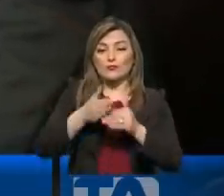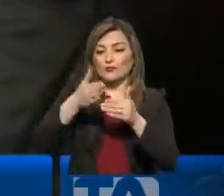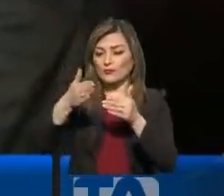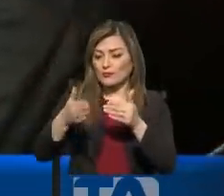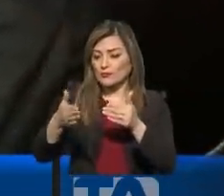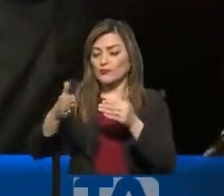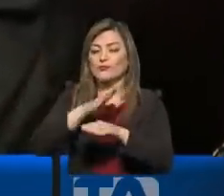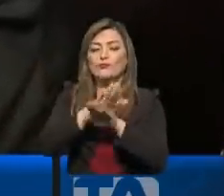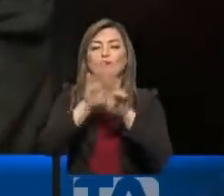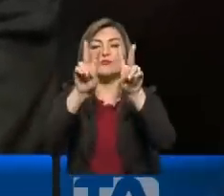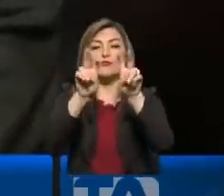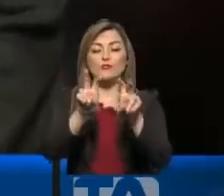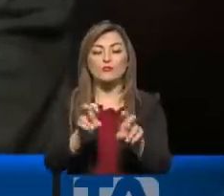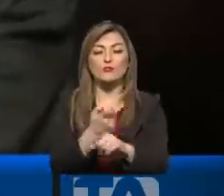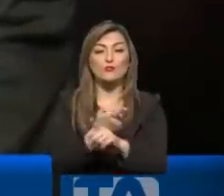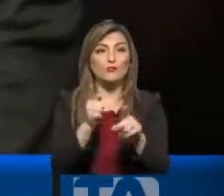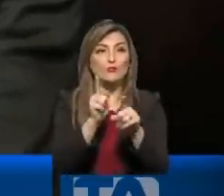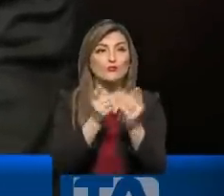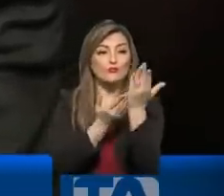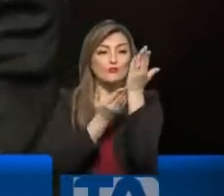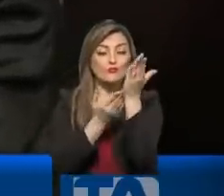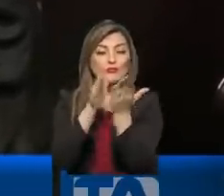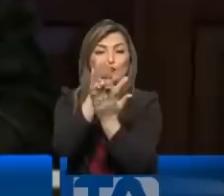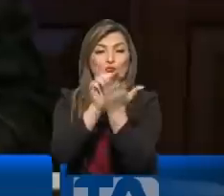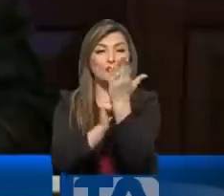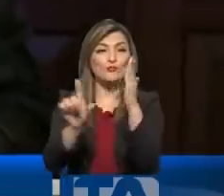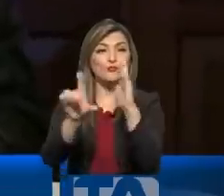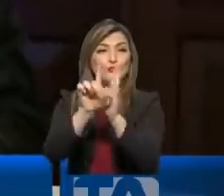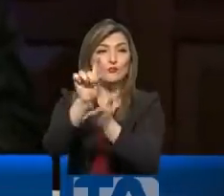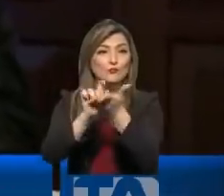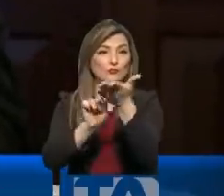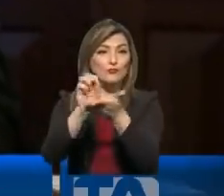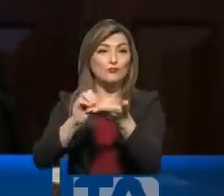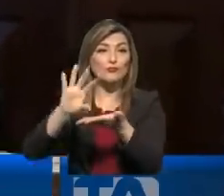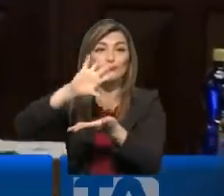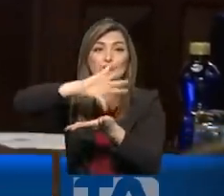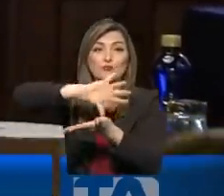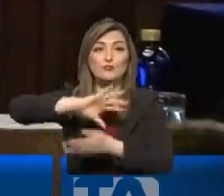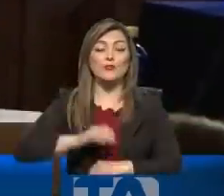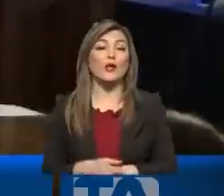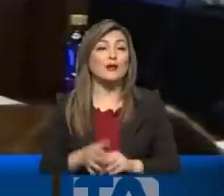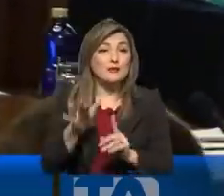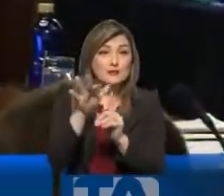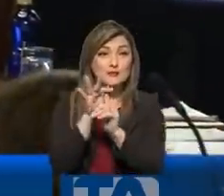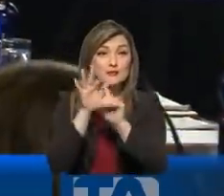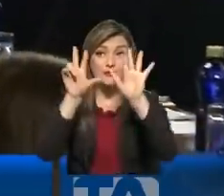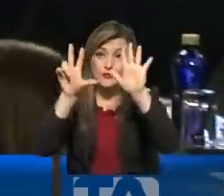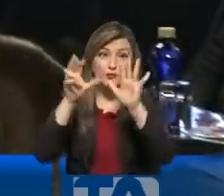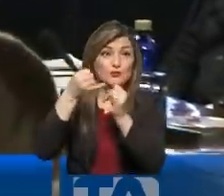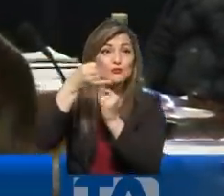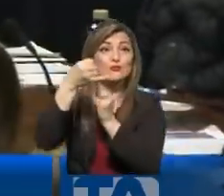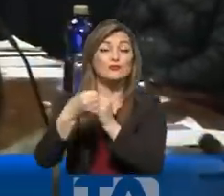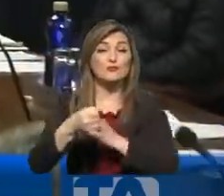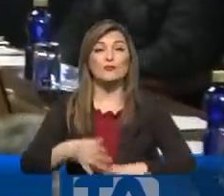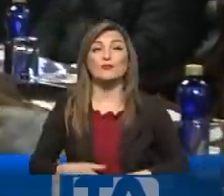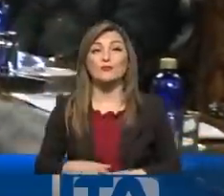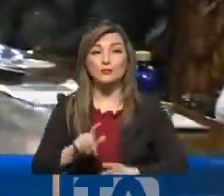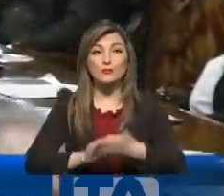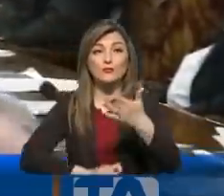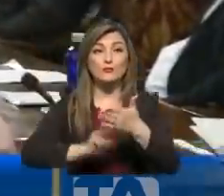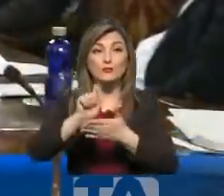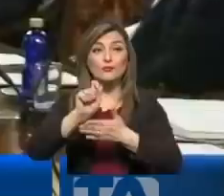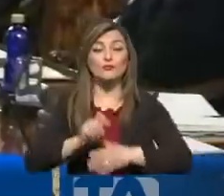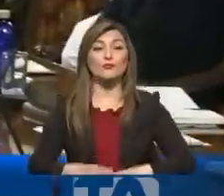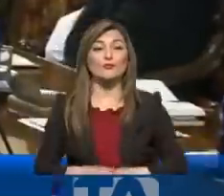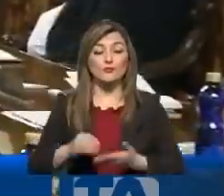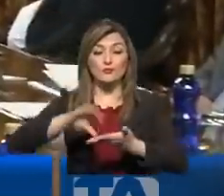sobre varios temas, como los proyectos de ley aprobados por la Asamblea, especialmente los 8 últimos que aprobó el